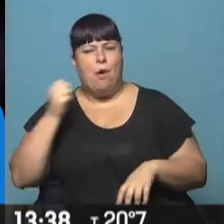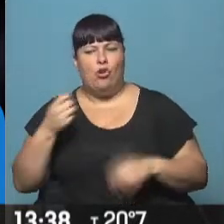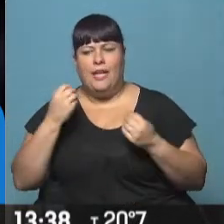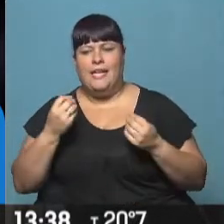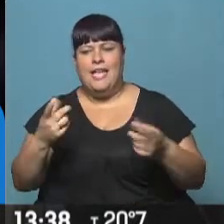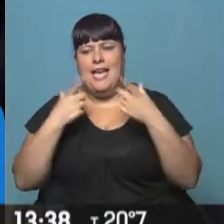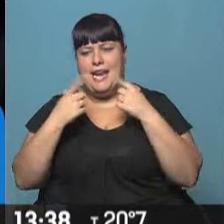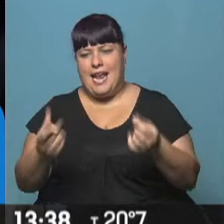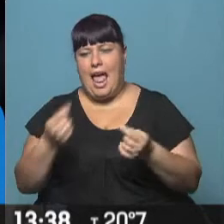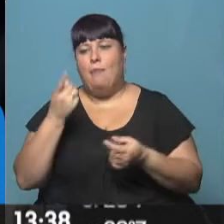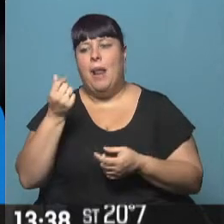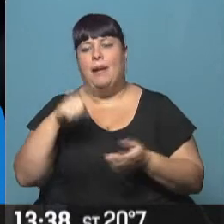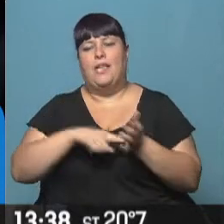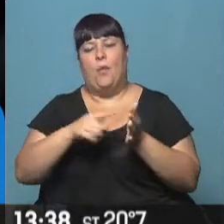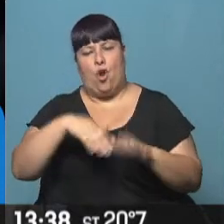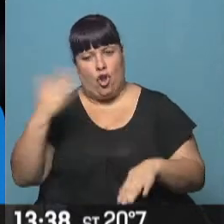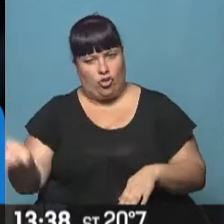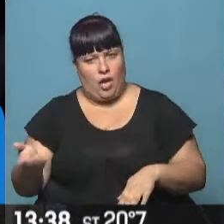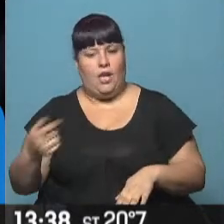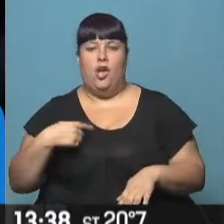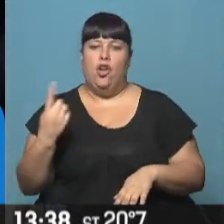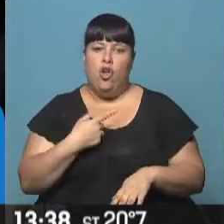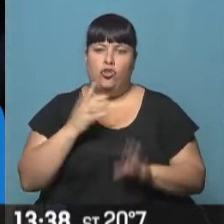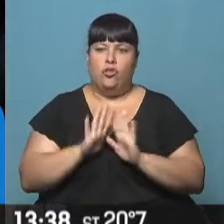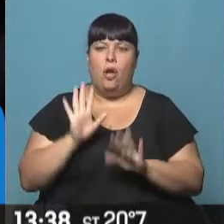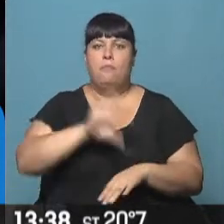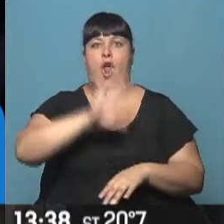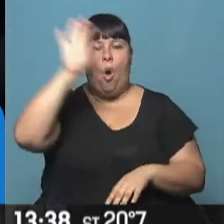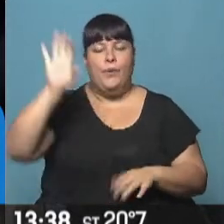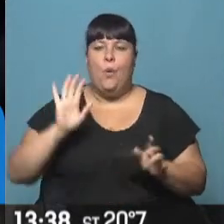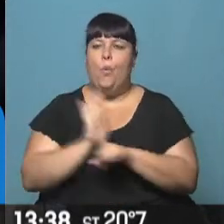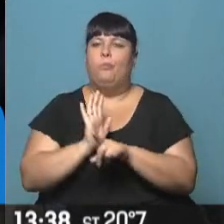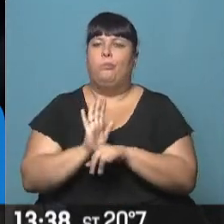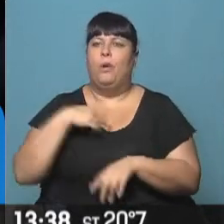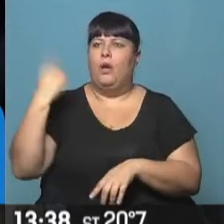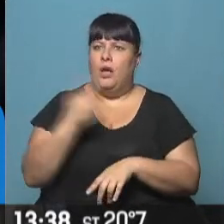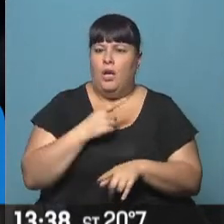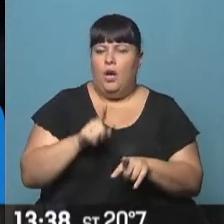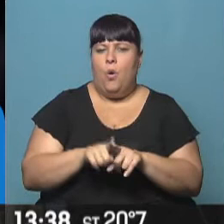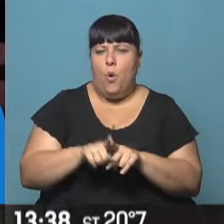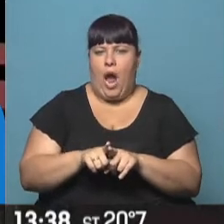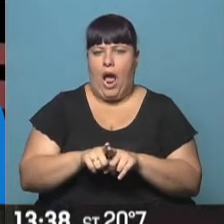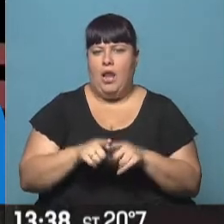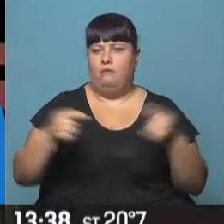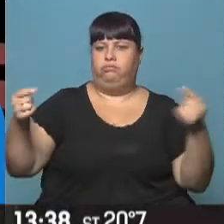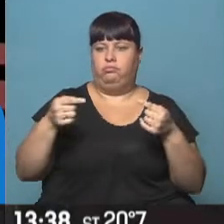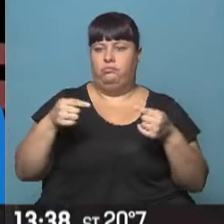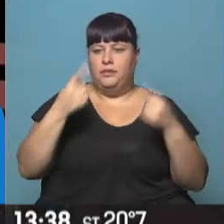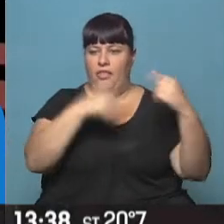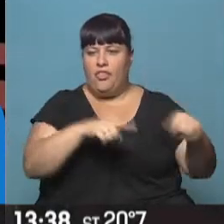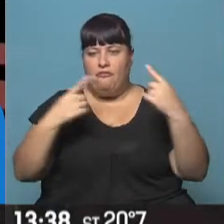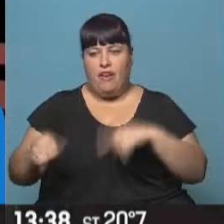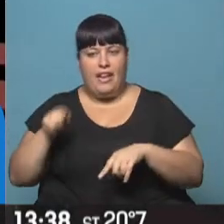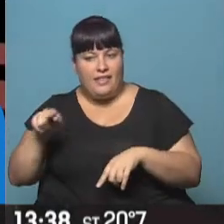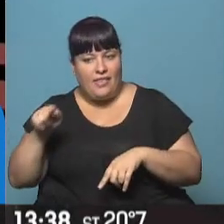es el reclamo del fondo del conurbano, que nos tenía a las provincias como contraparte